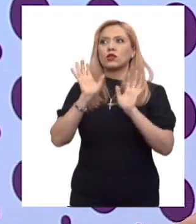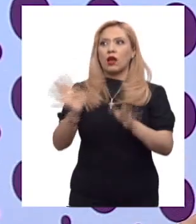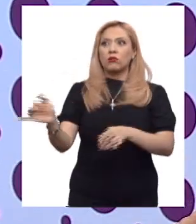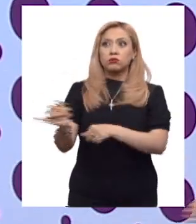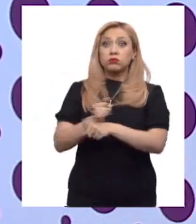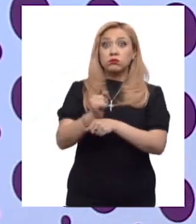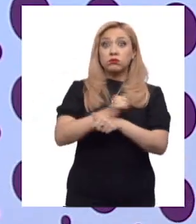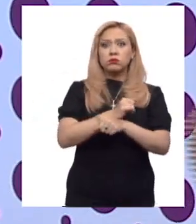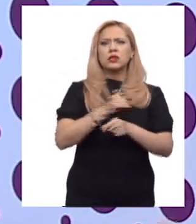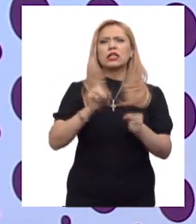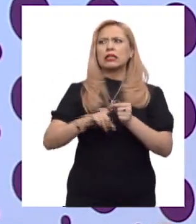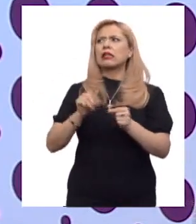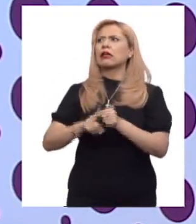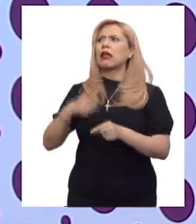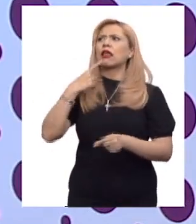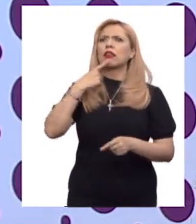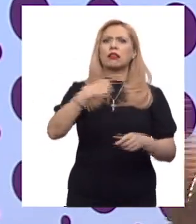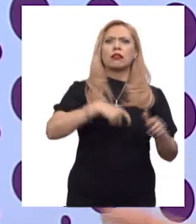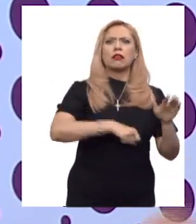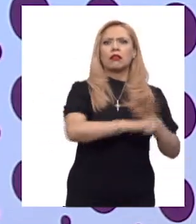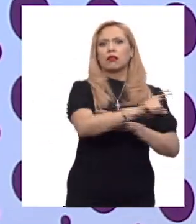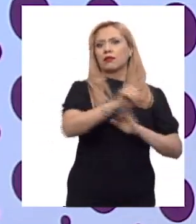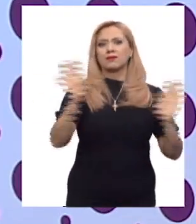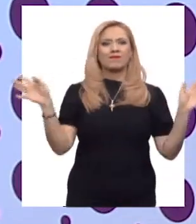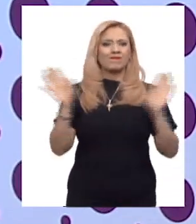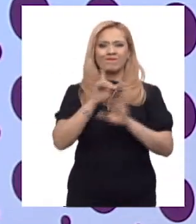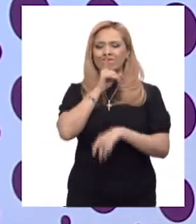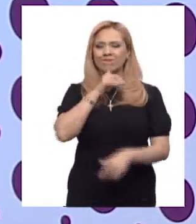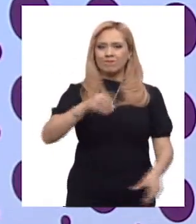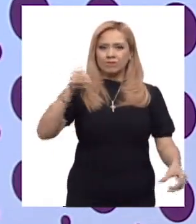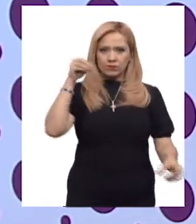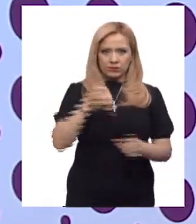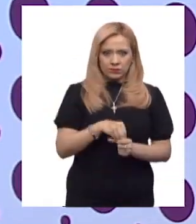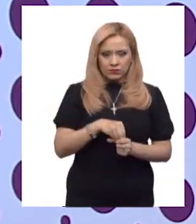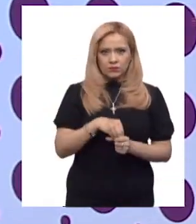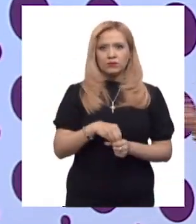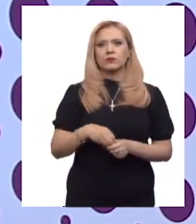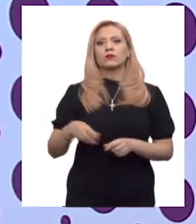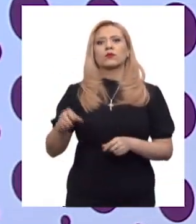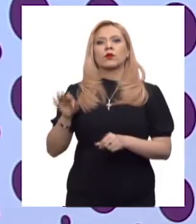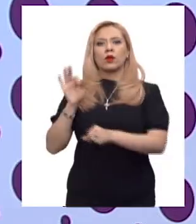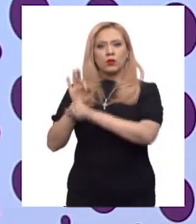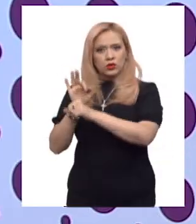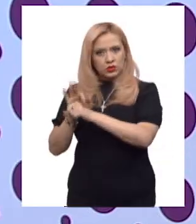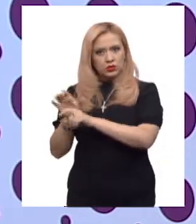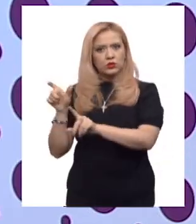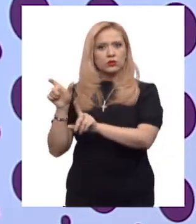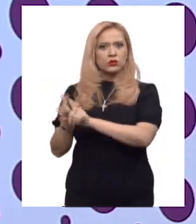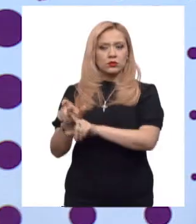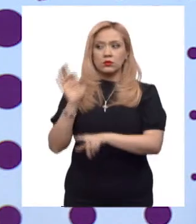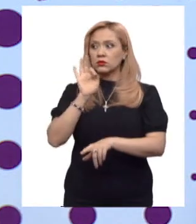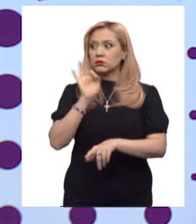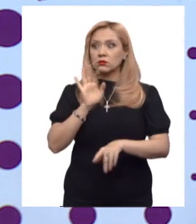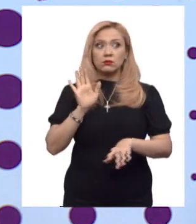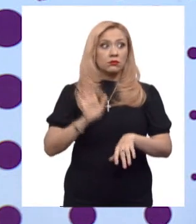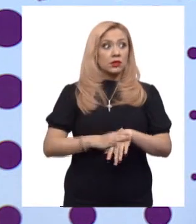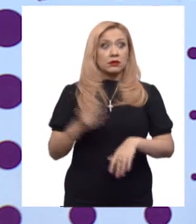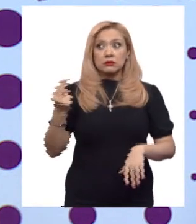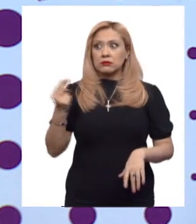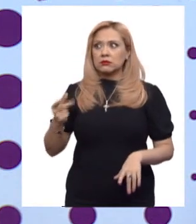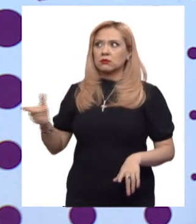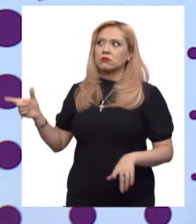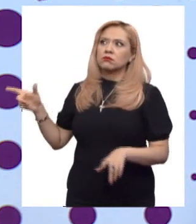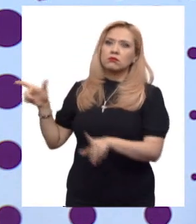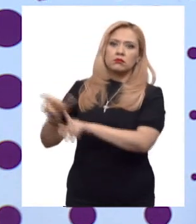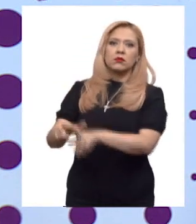esa alerta para la investigación y el seguimiento, que existan medidas de protección posteriores si es que son más adecuadas, tanto de asistencia